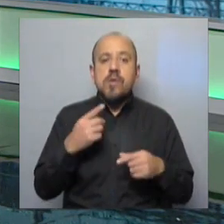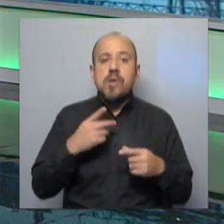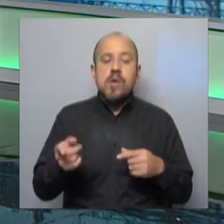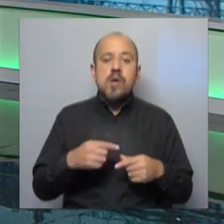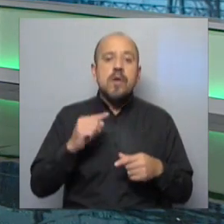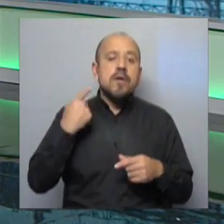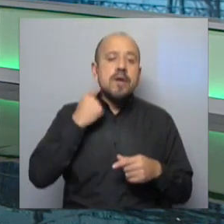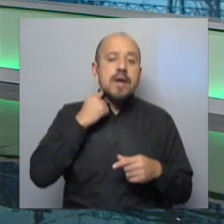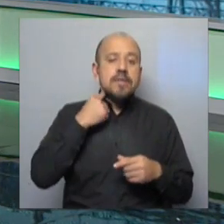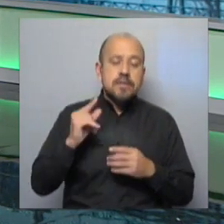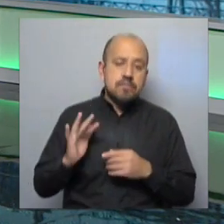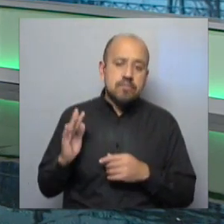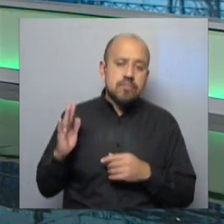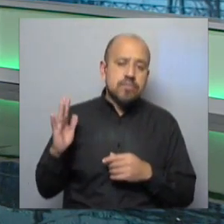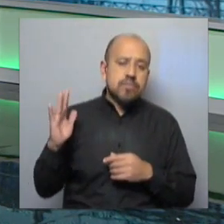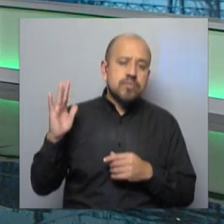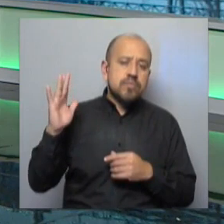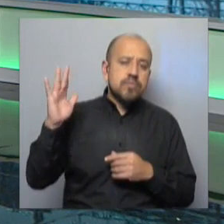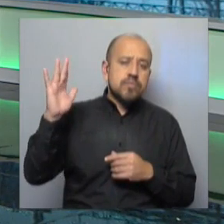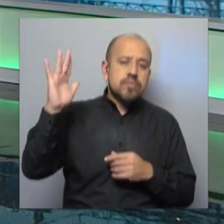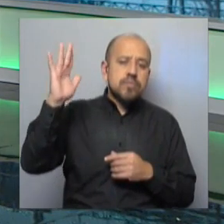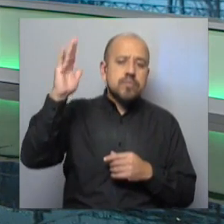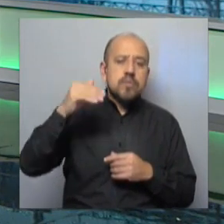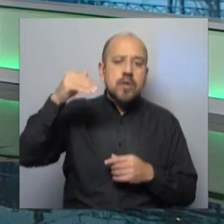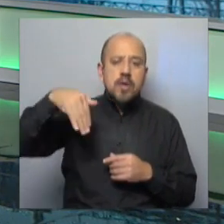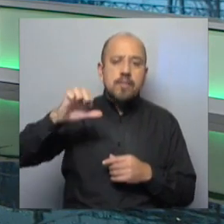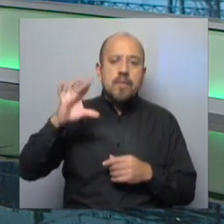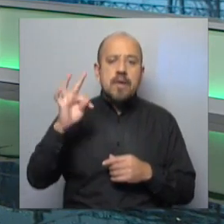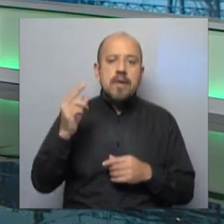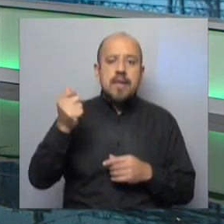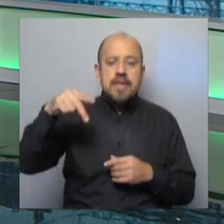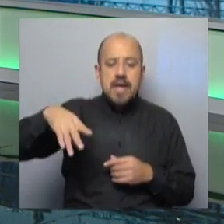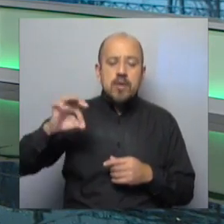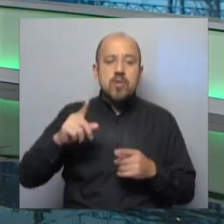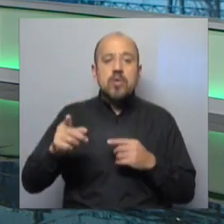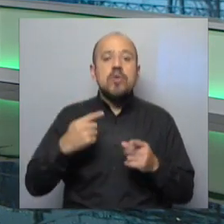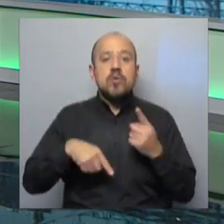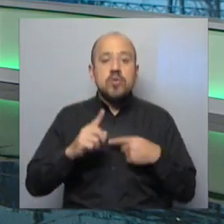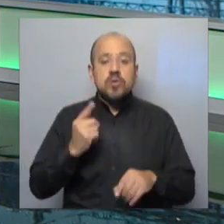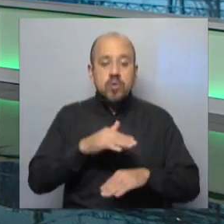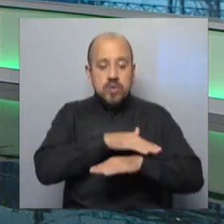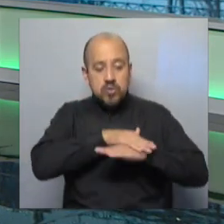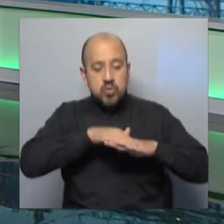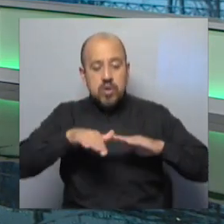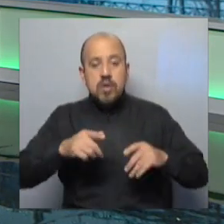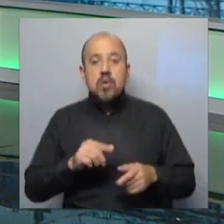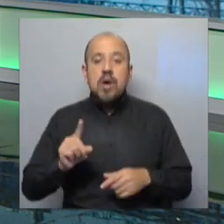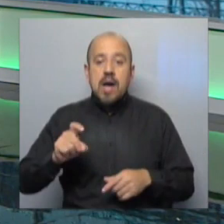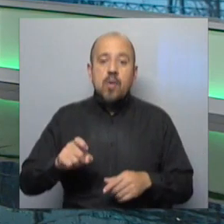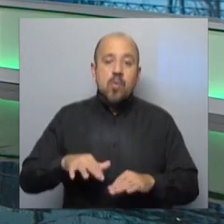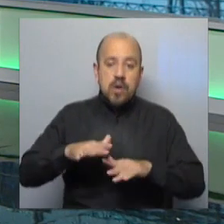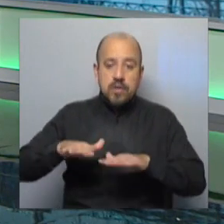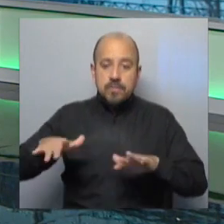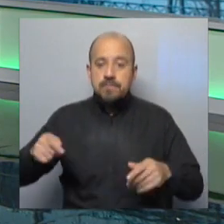metano un gas de efecto invernadero que es sumamente dañino para el ambiente pero también con la modificación del suelo y el agua a raíz